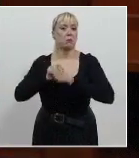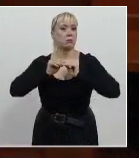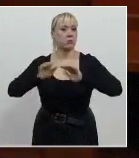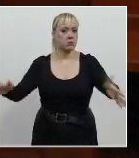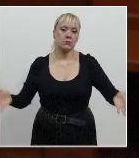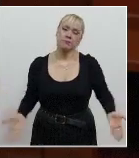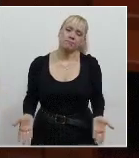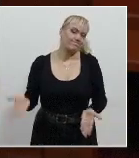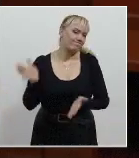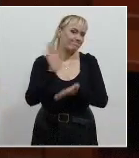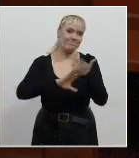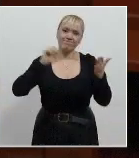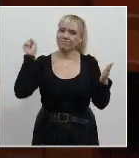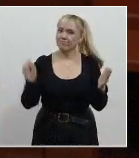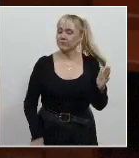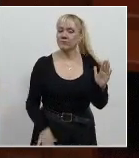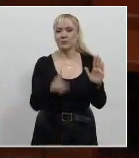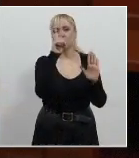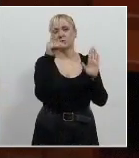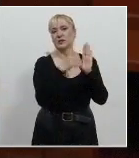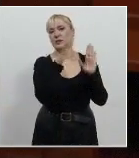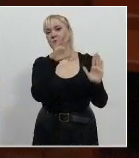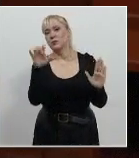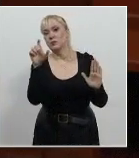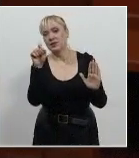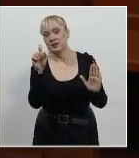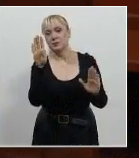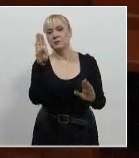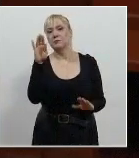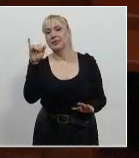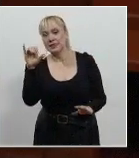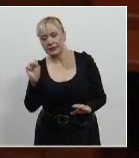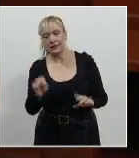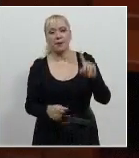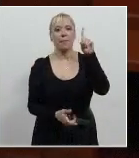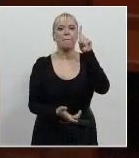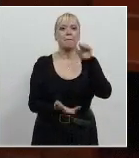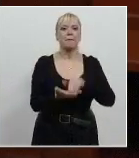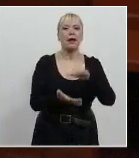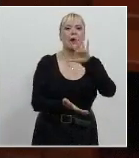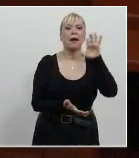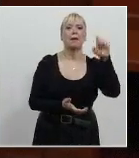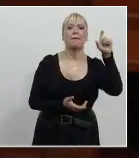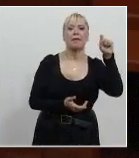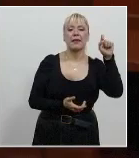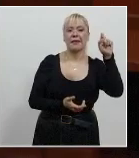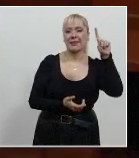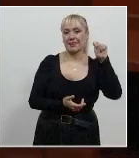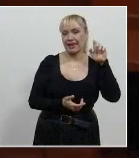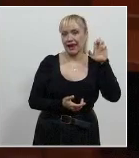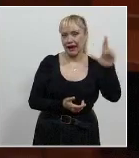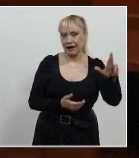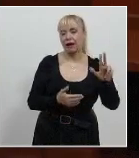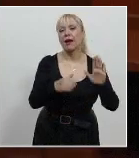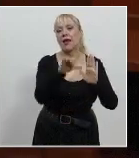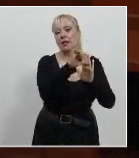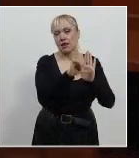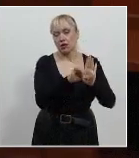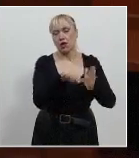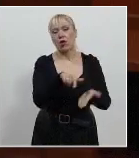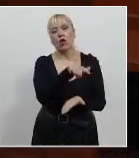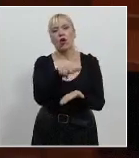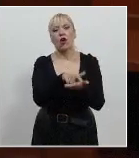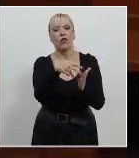invalidez de los artículos 1520 bis y 1520 ter del Código Civil para el Distrito Federal,